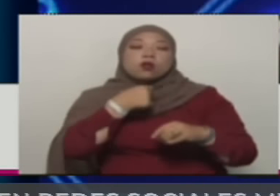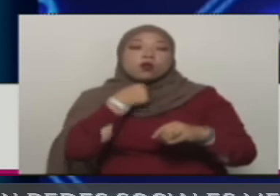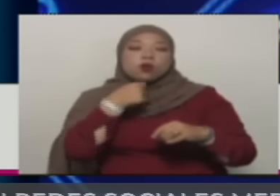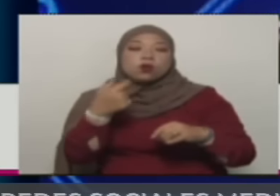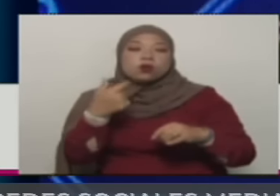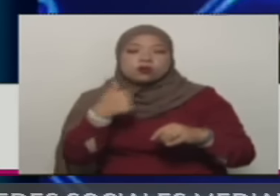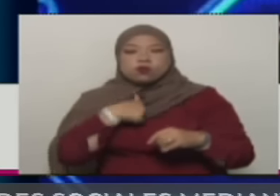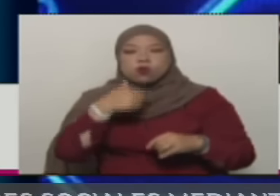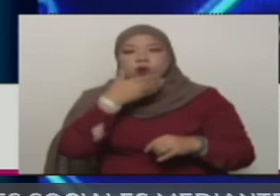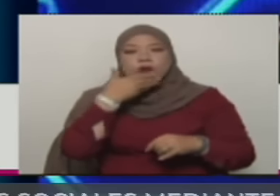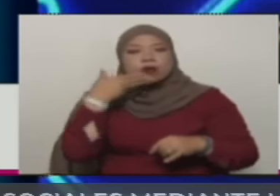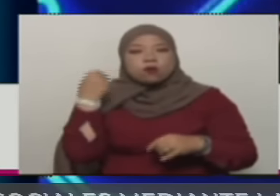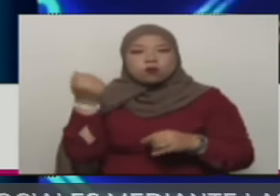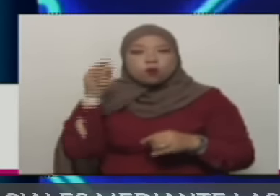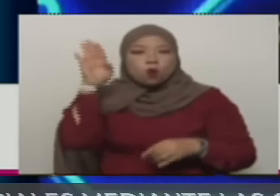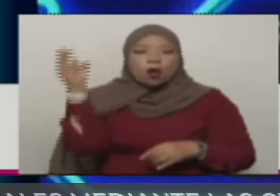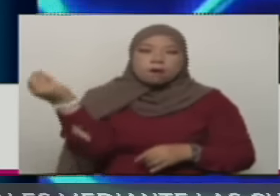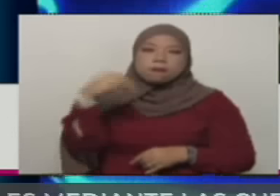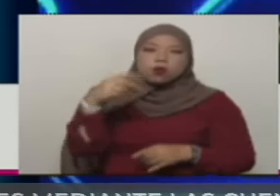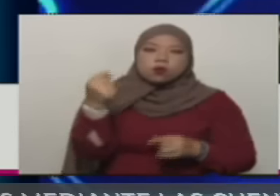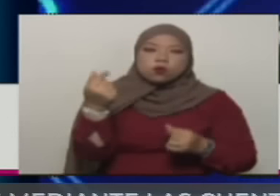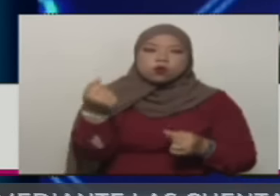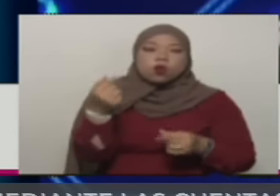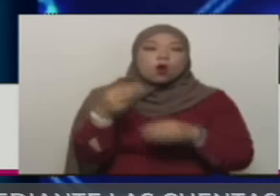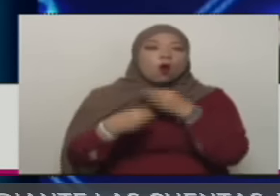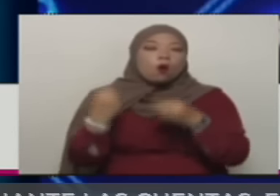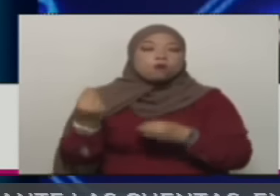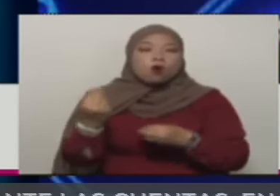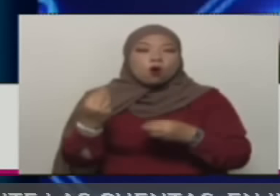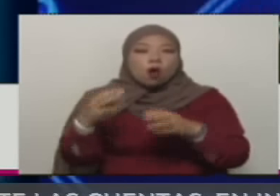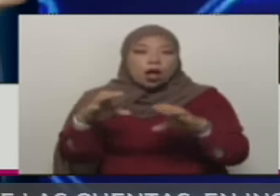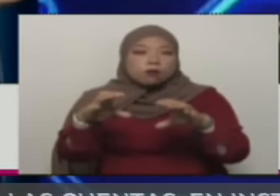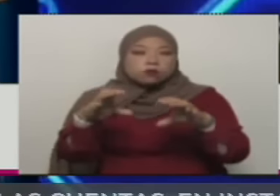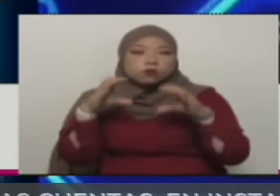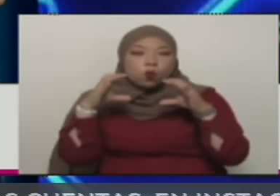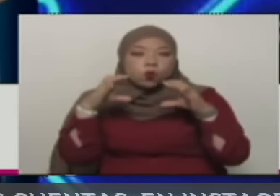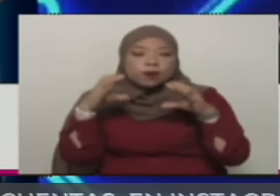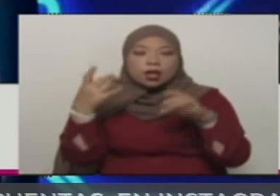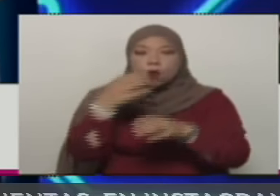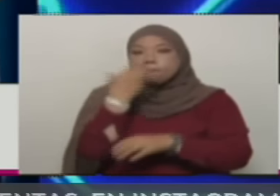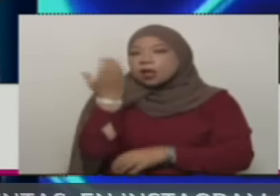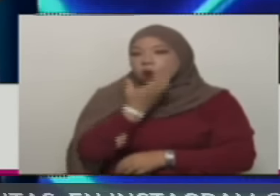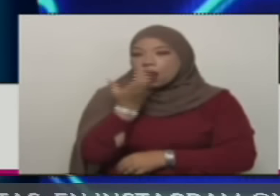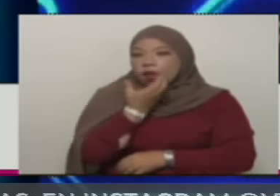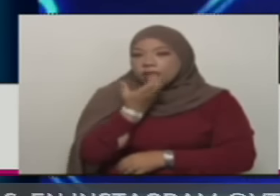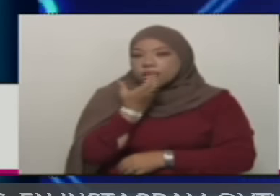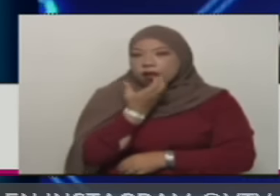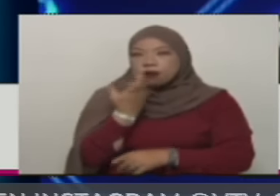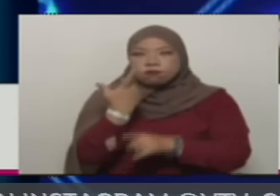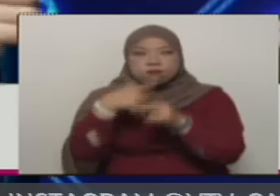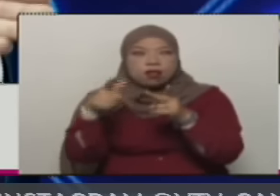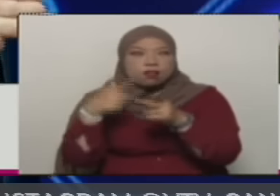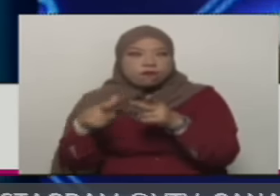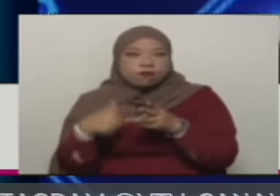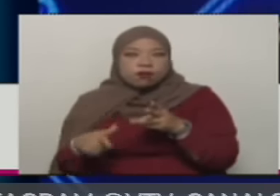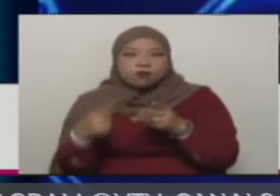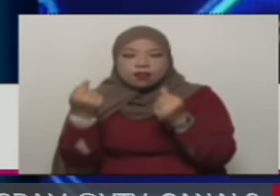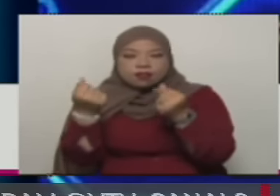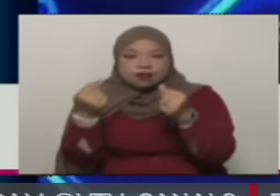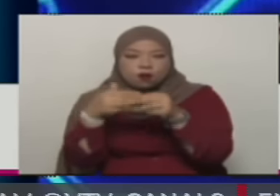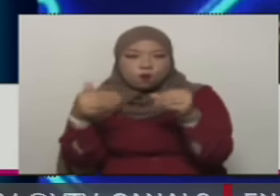yo voy a ganar más. Y doblas la jugada. Así está pasando, pues, en general con el aparato